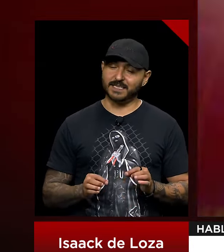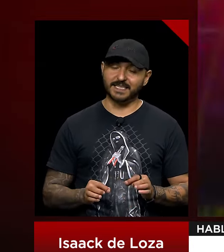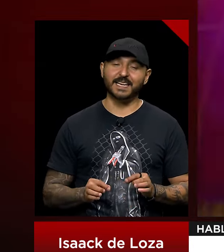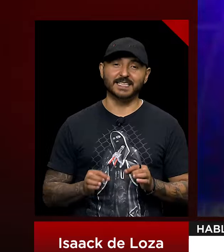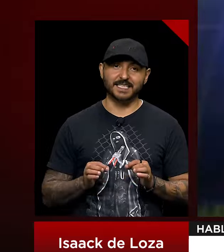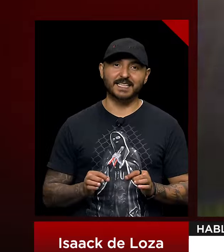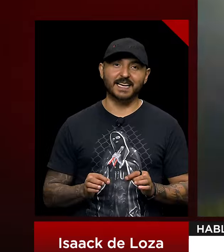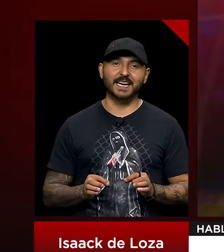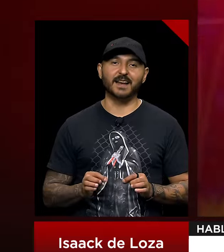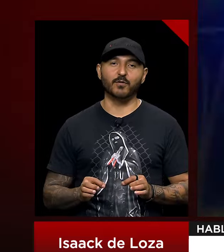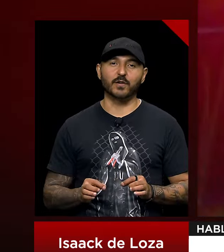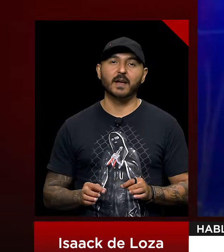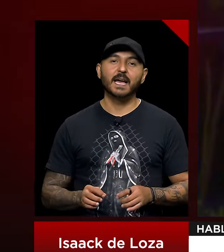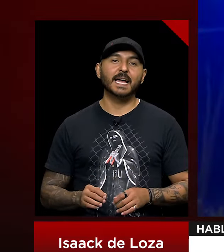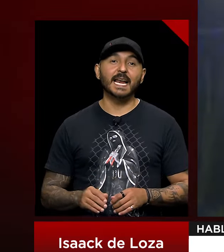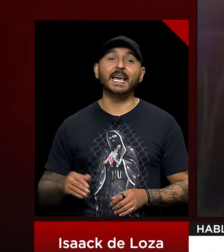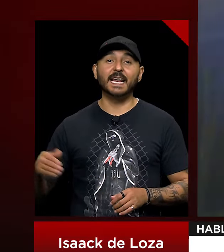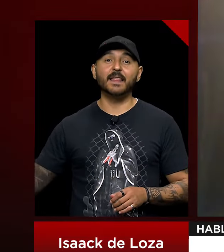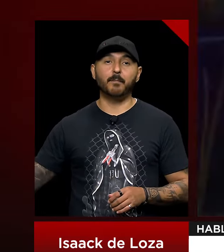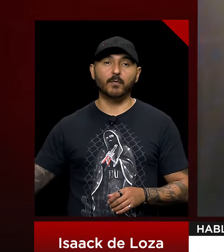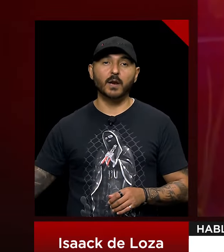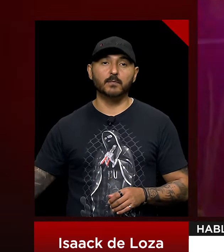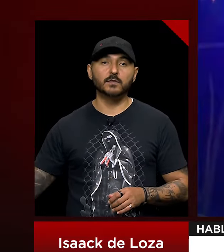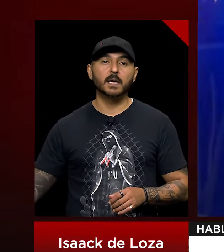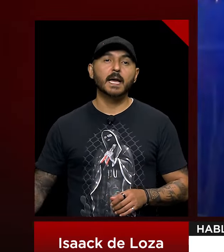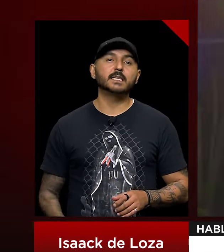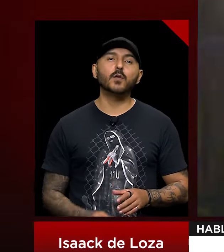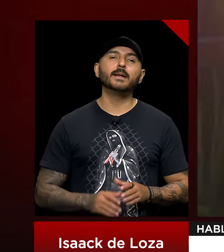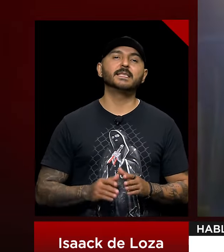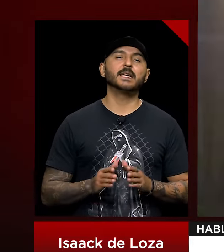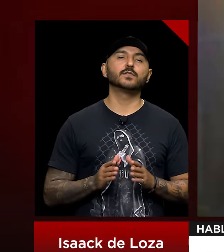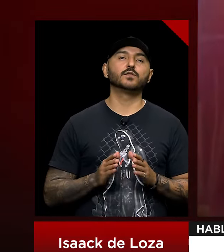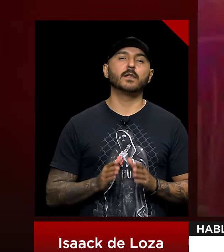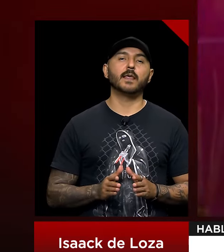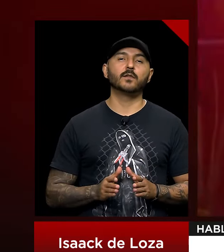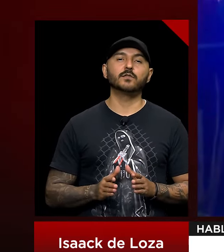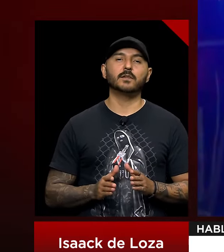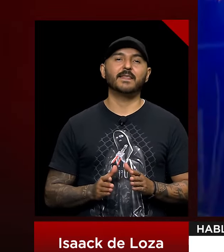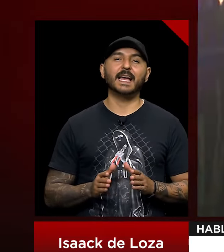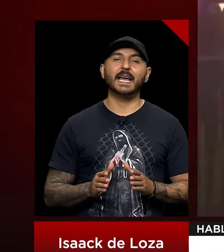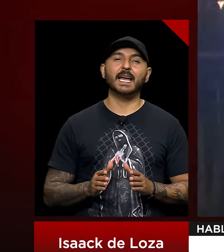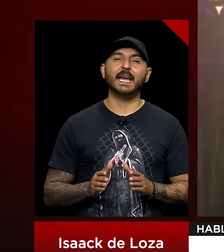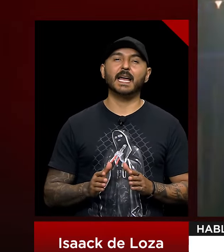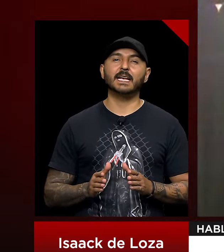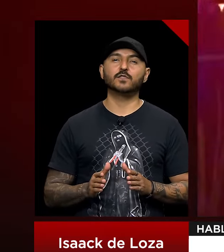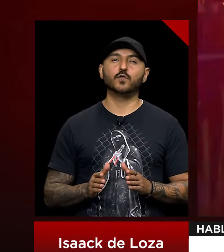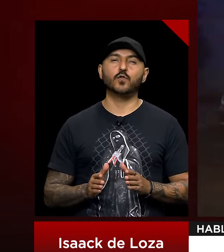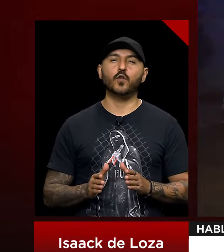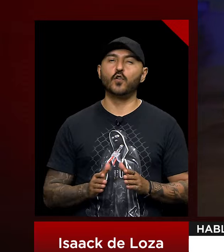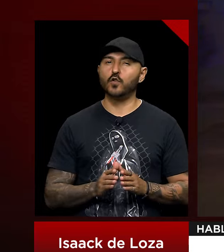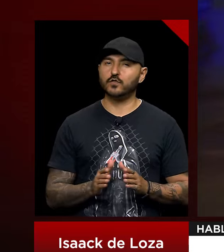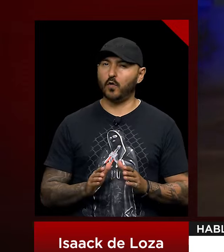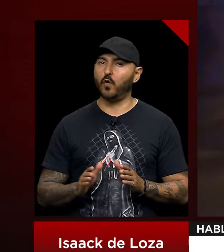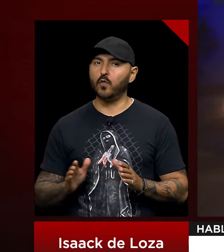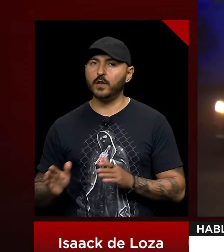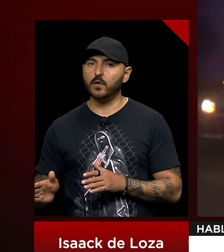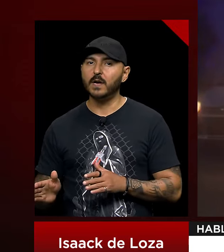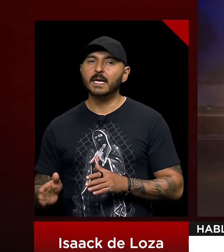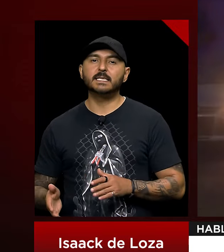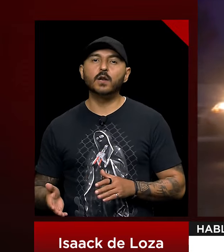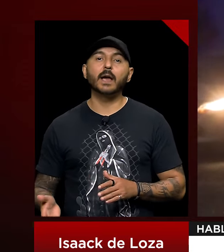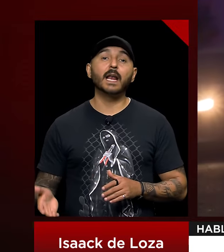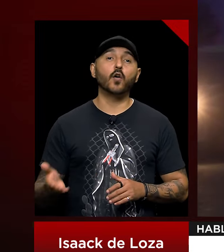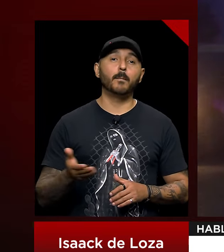titánica, porque sí, es titánica labor, que le hereda Pablo Lemus, es convencer a sus ciudadanos de que eso no solo